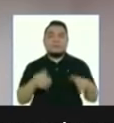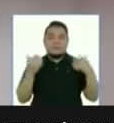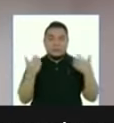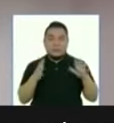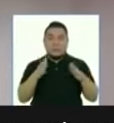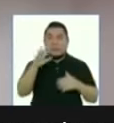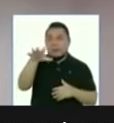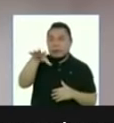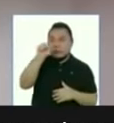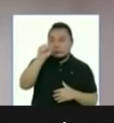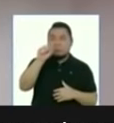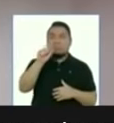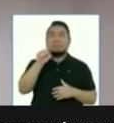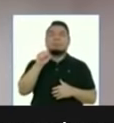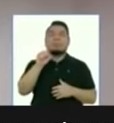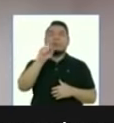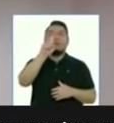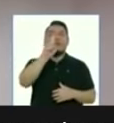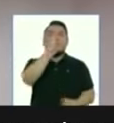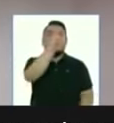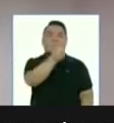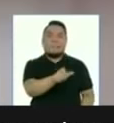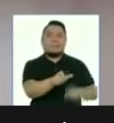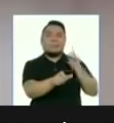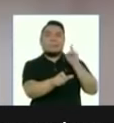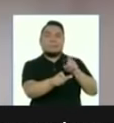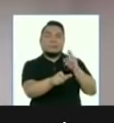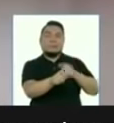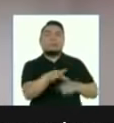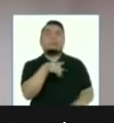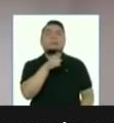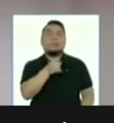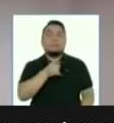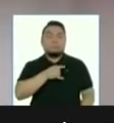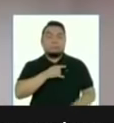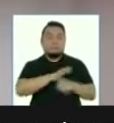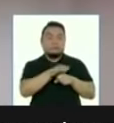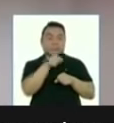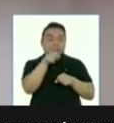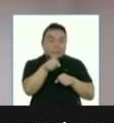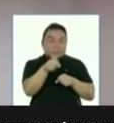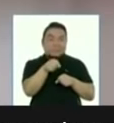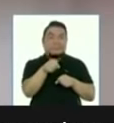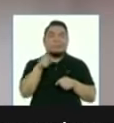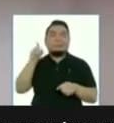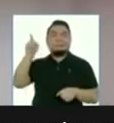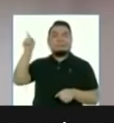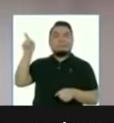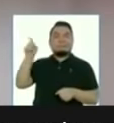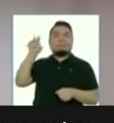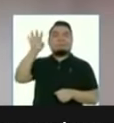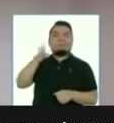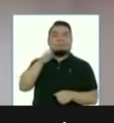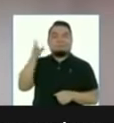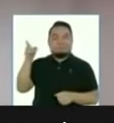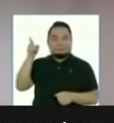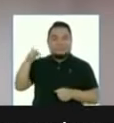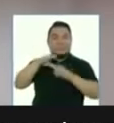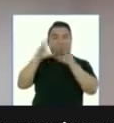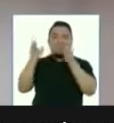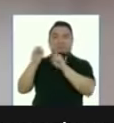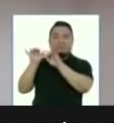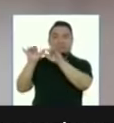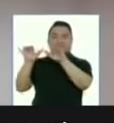se ha detectado una primera persona que es portadora de la mutación que está circulando en el